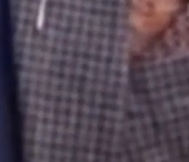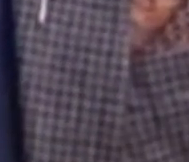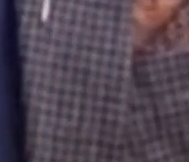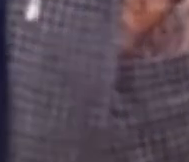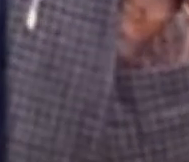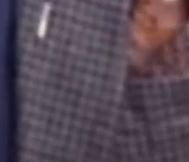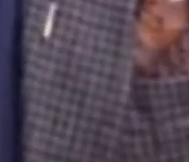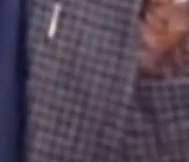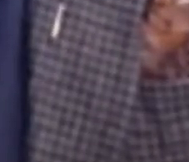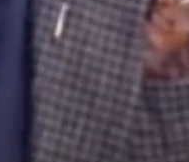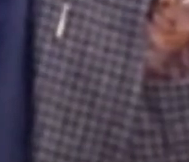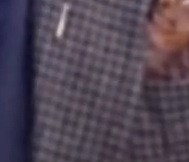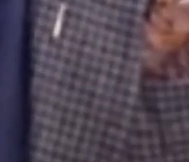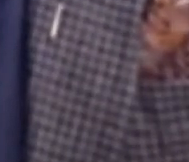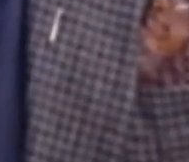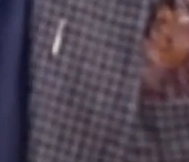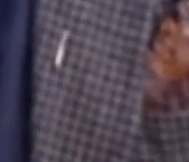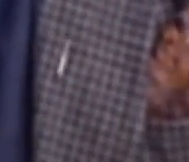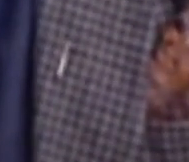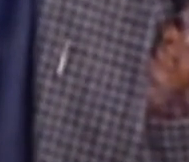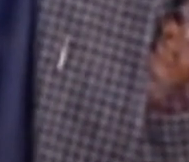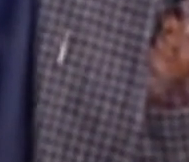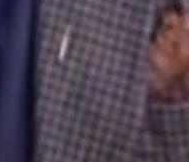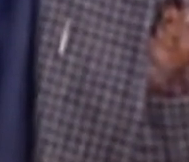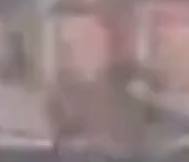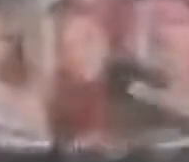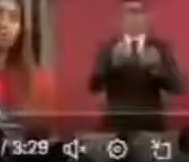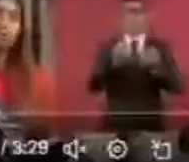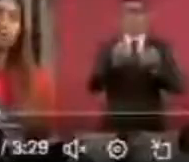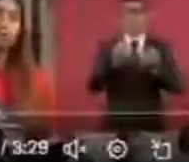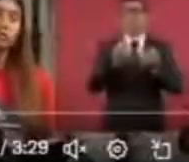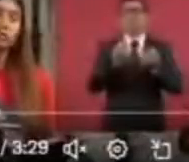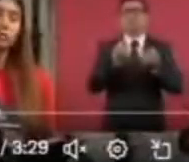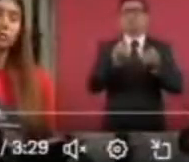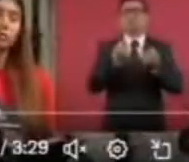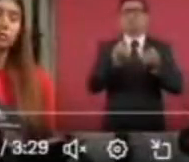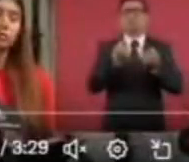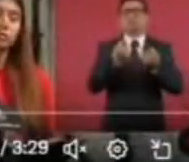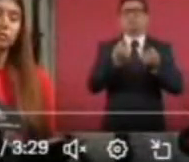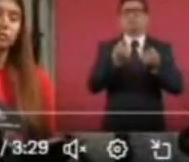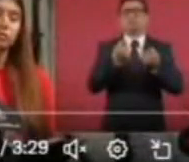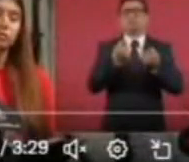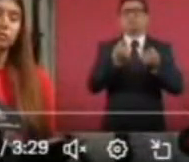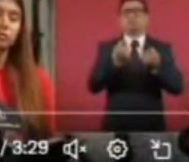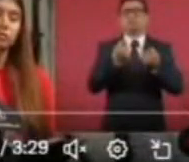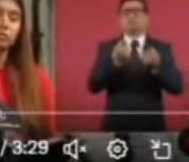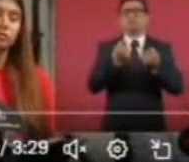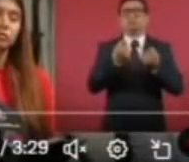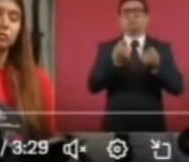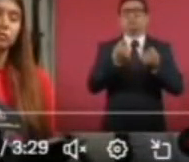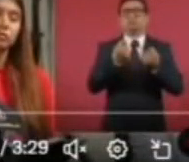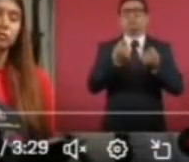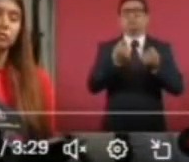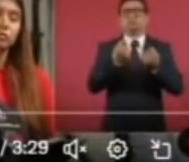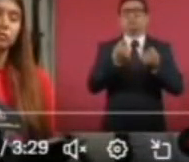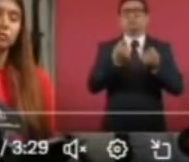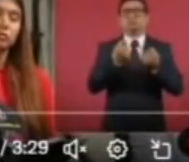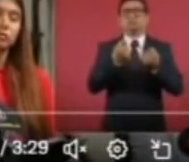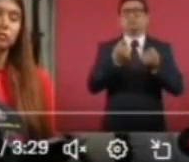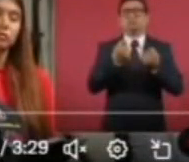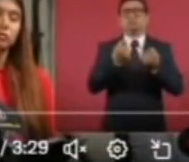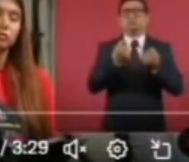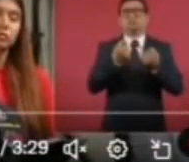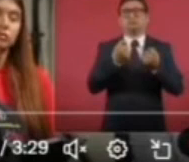que utilice el rigor periodístico para sustentar esas acusaciones, para sustentar que efectivamente alguien te está dando